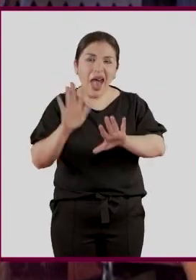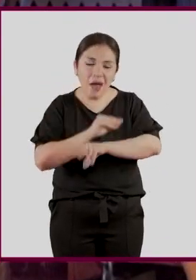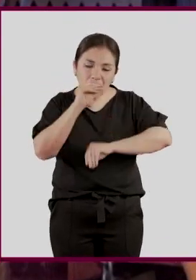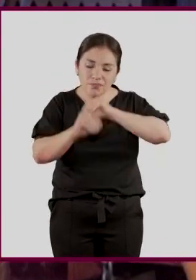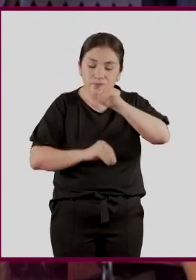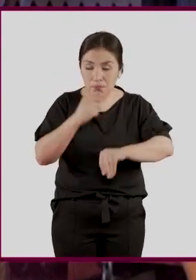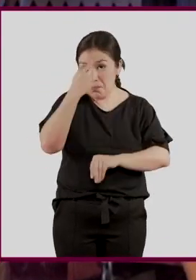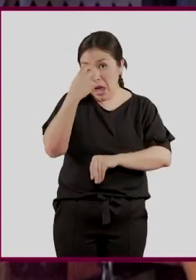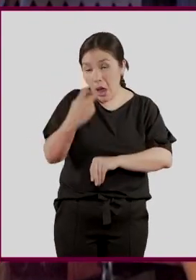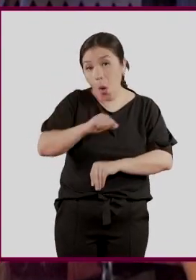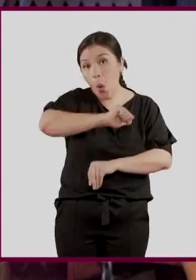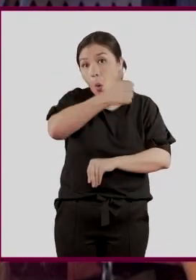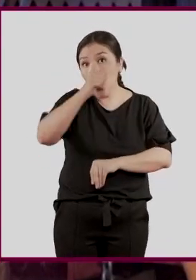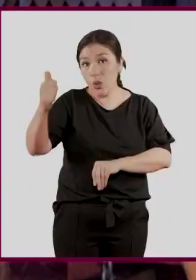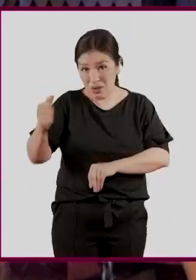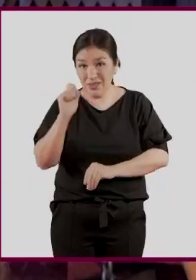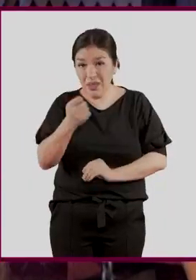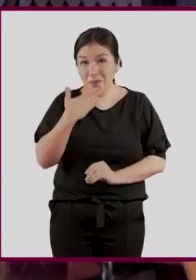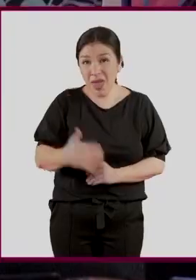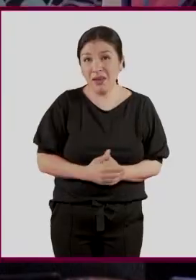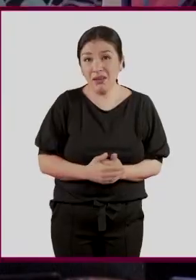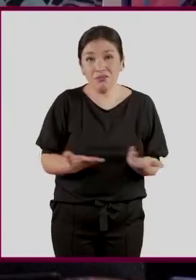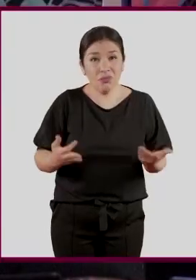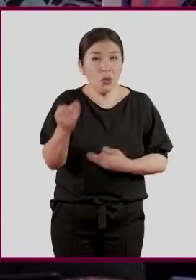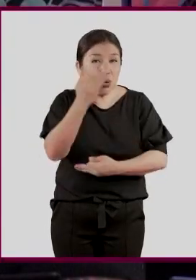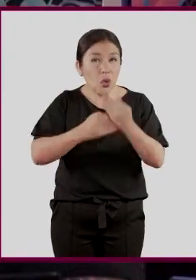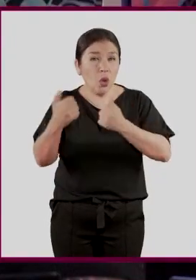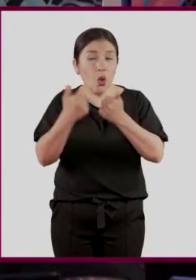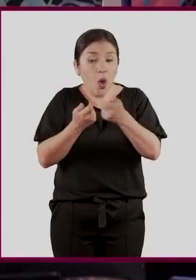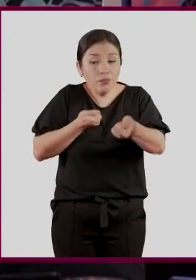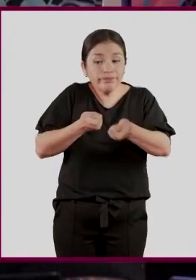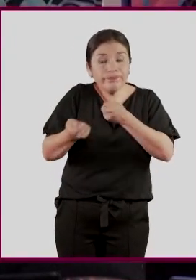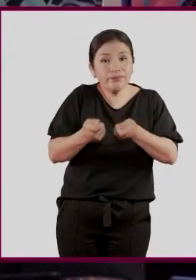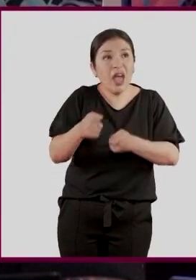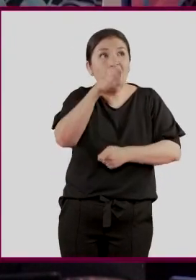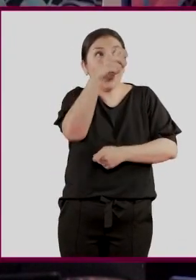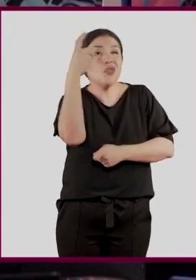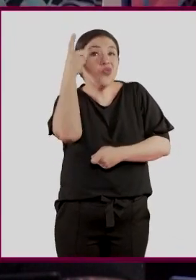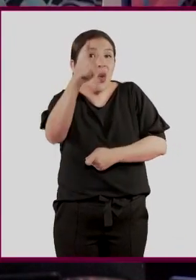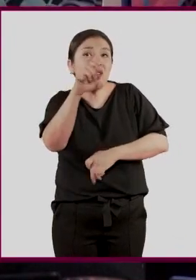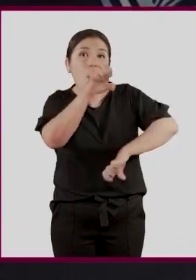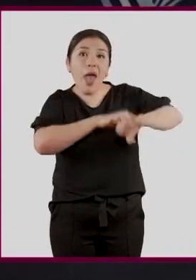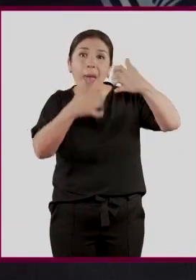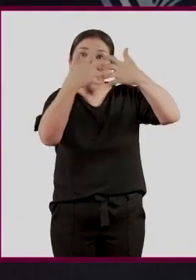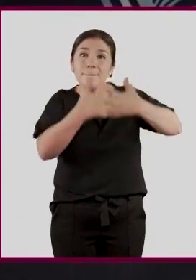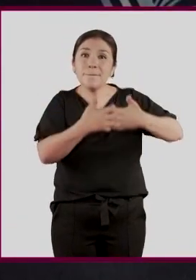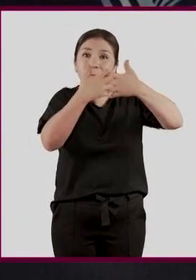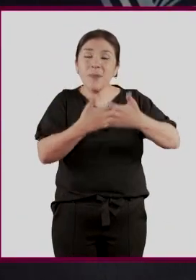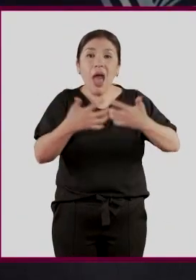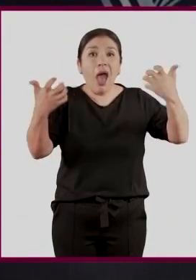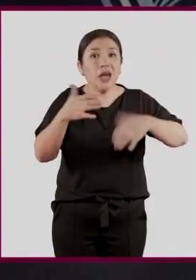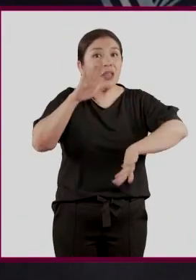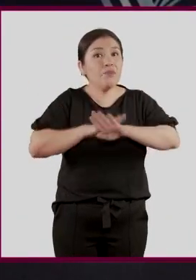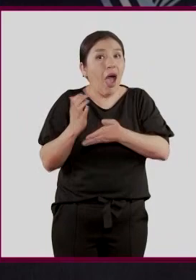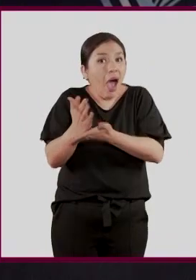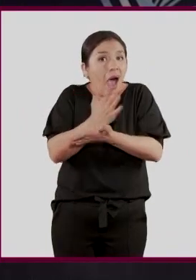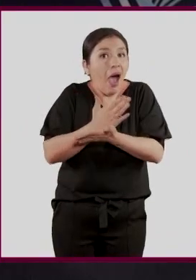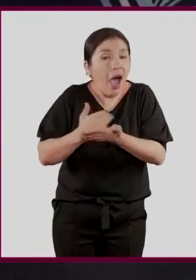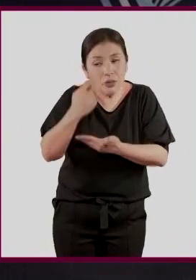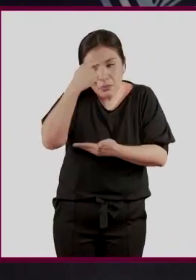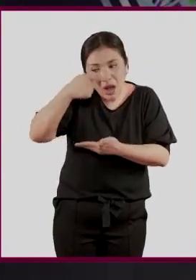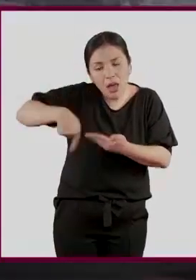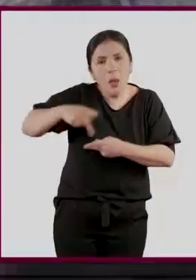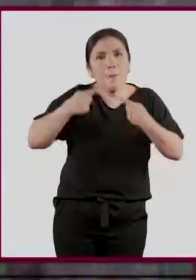o hacer referencias directas a otras obras? ¿Que todo esté mediado por el interés de empresas y que se frene así la creatividad